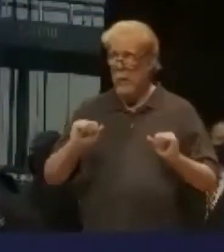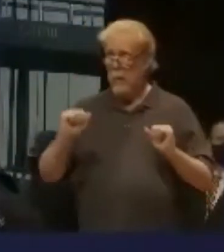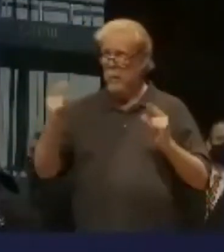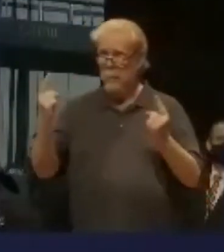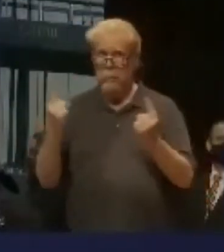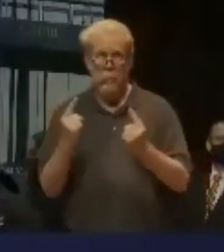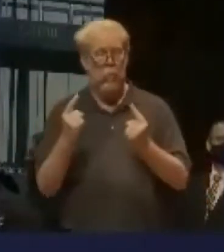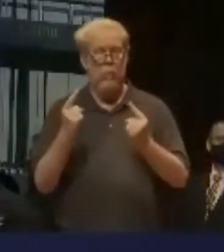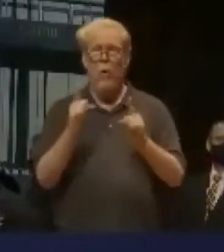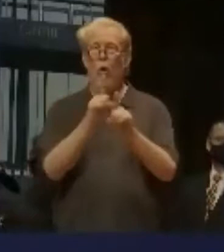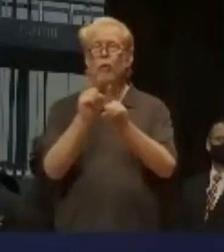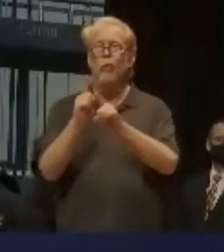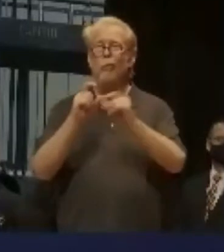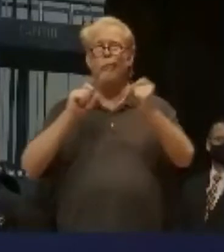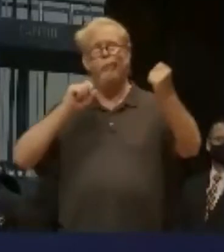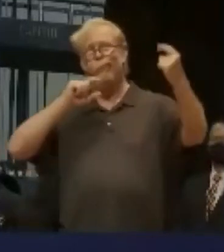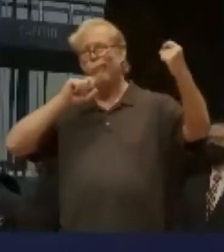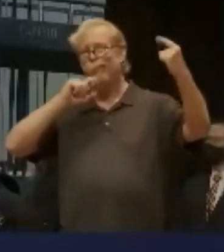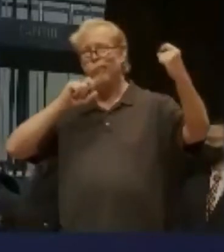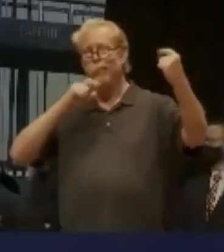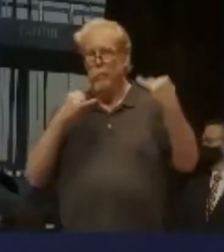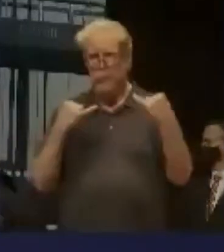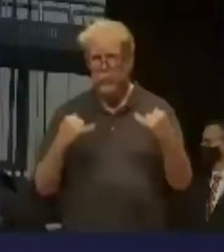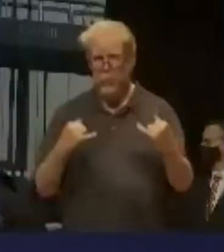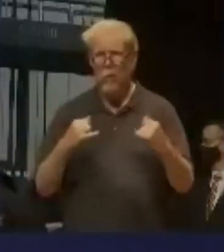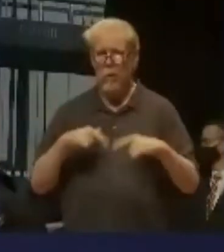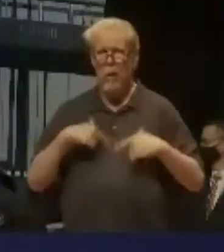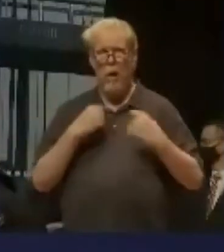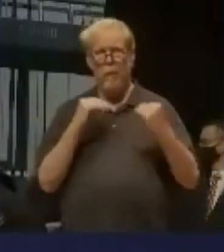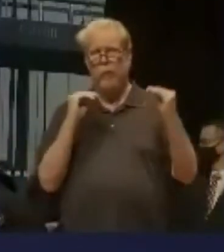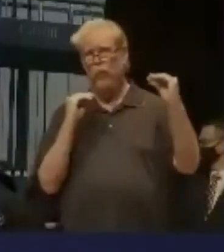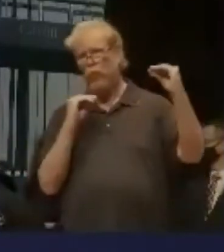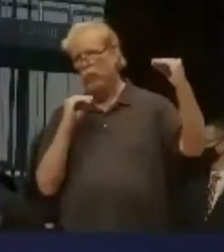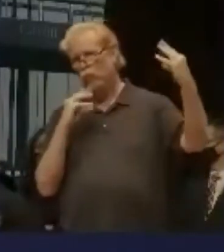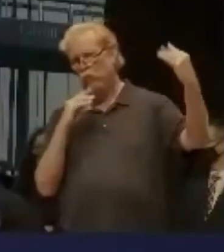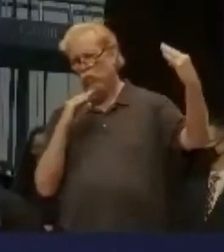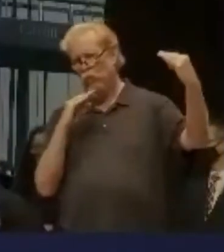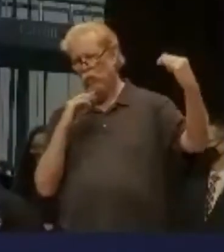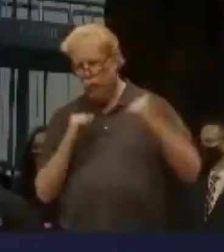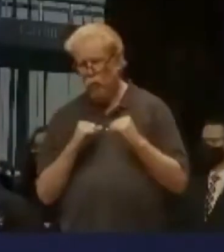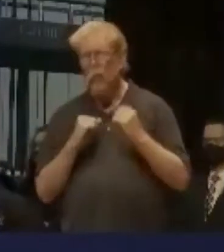en persona con las personas, aun cuando todavía lo estamos transmitiendo en Zoom, ¿no?